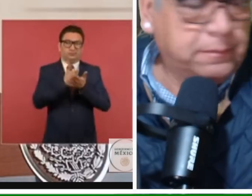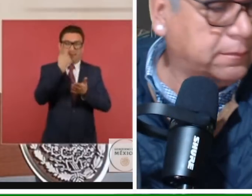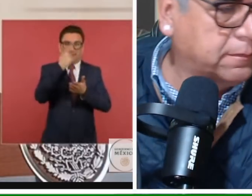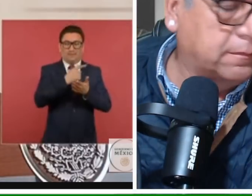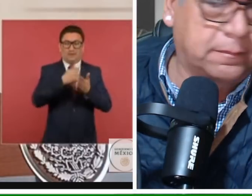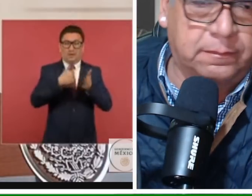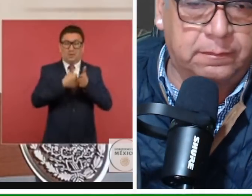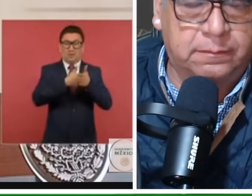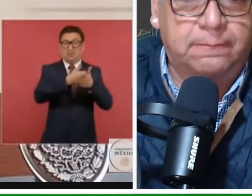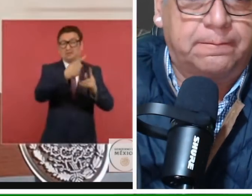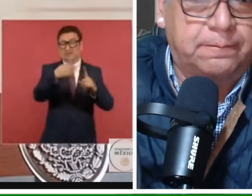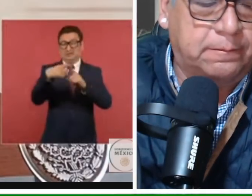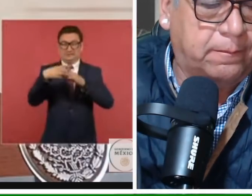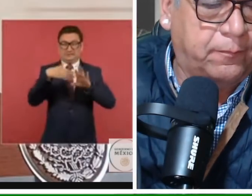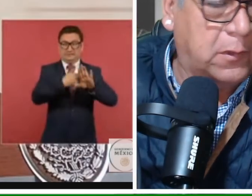con la compra de